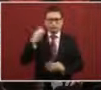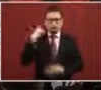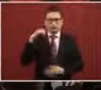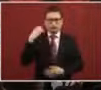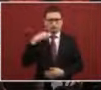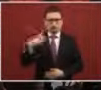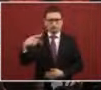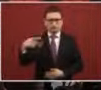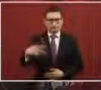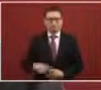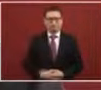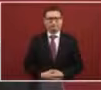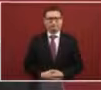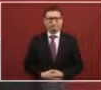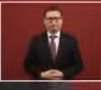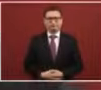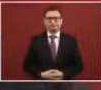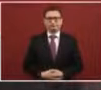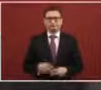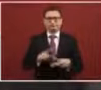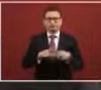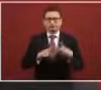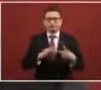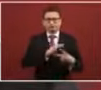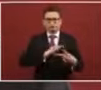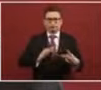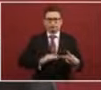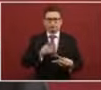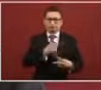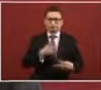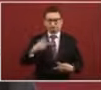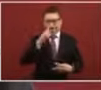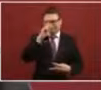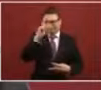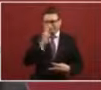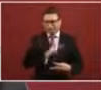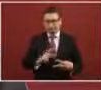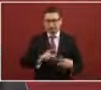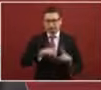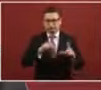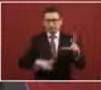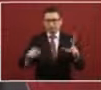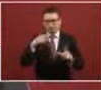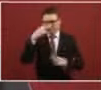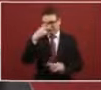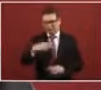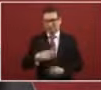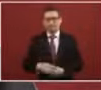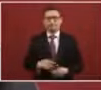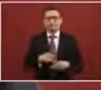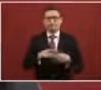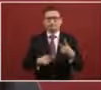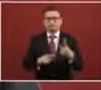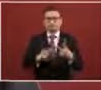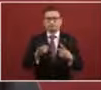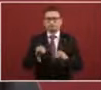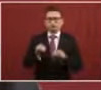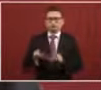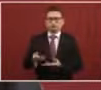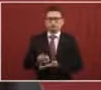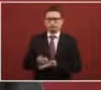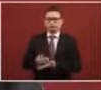los dos municipios más pobres de México, que van a recibir